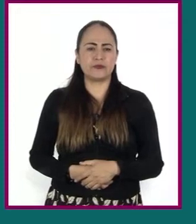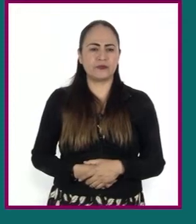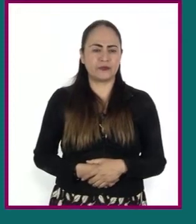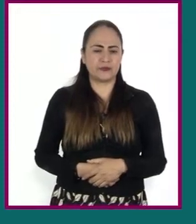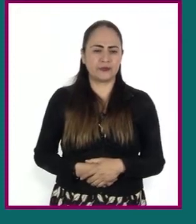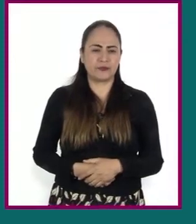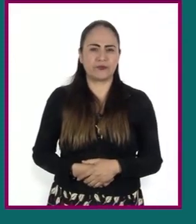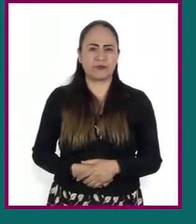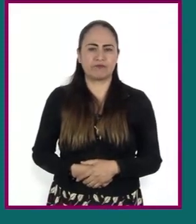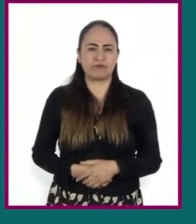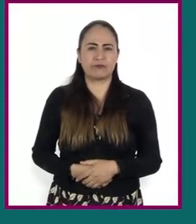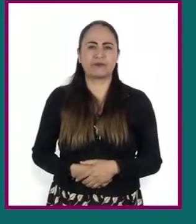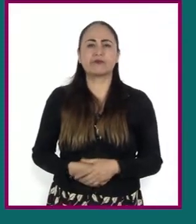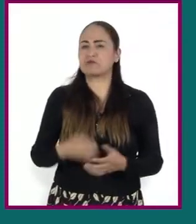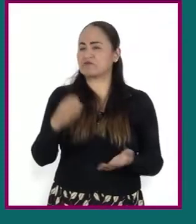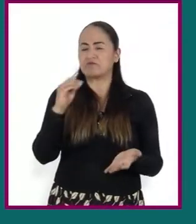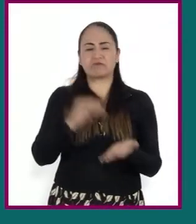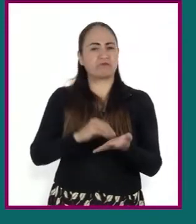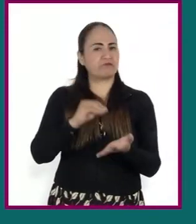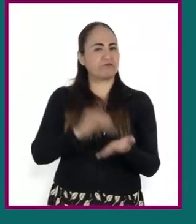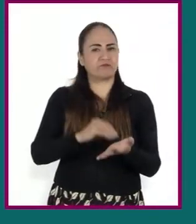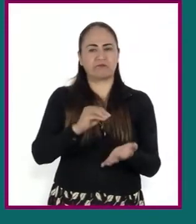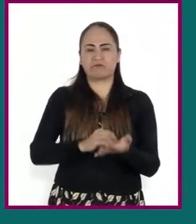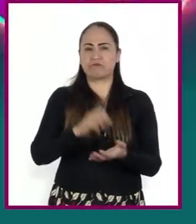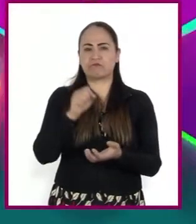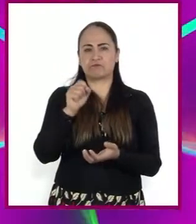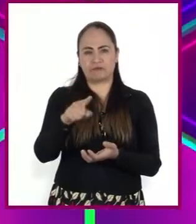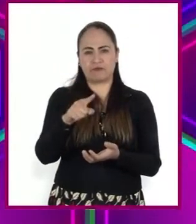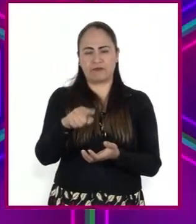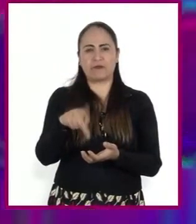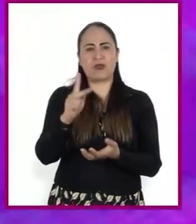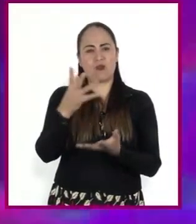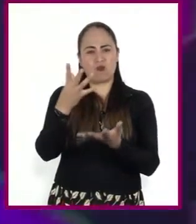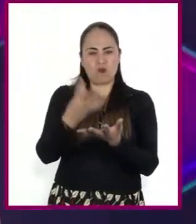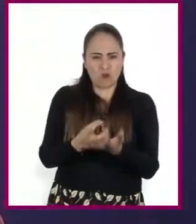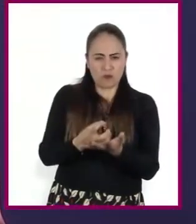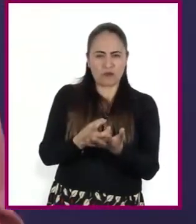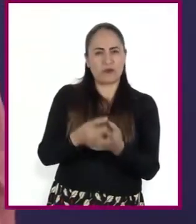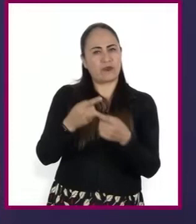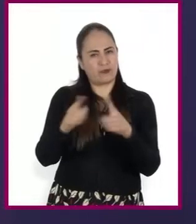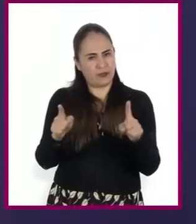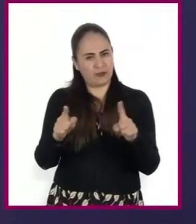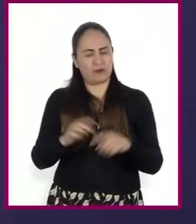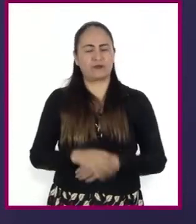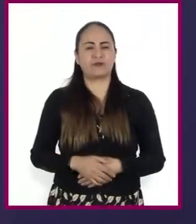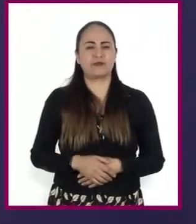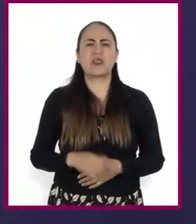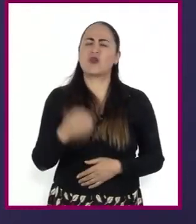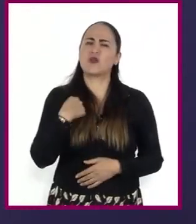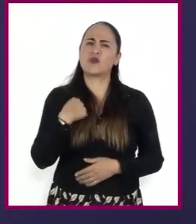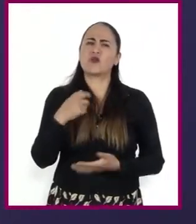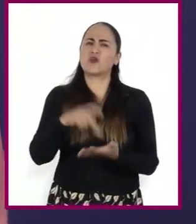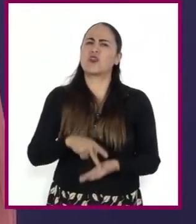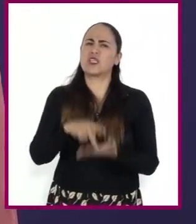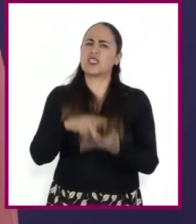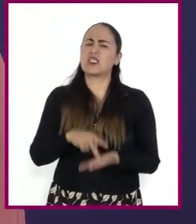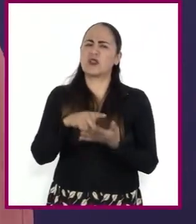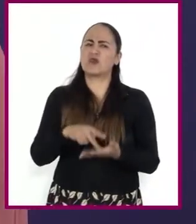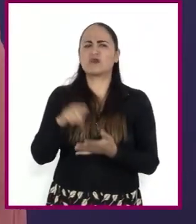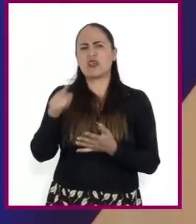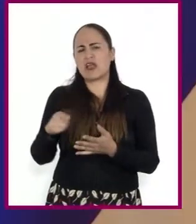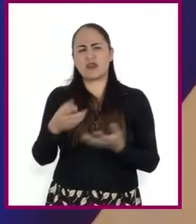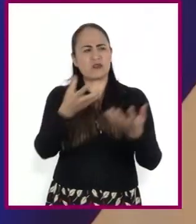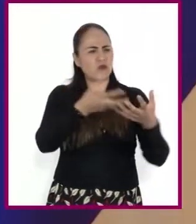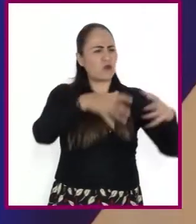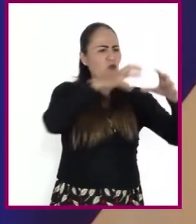y esta se mantiene. Entiendo, maestra. ¿Cómo podríamos saber cuál es mi peso en distintos